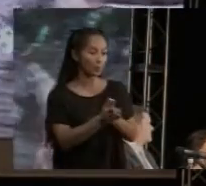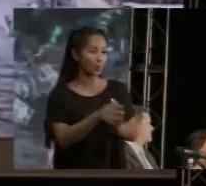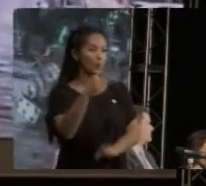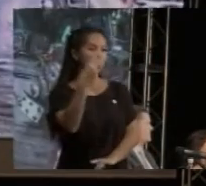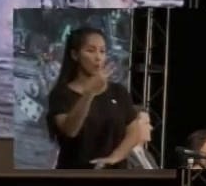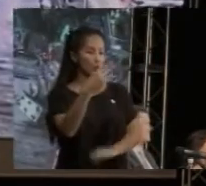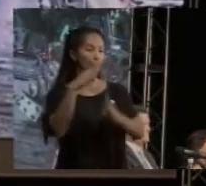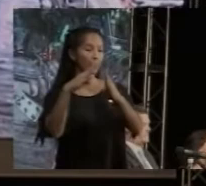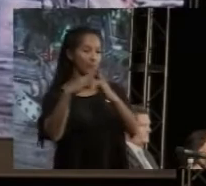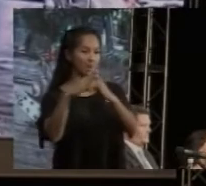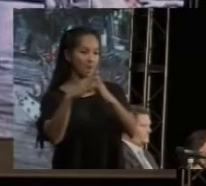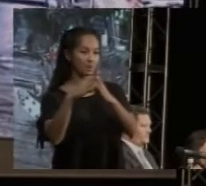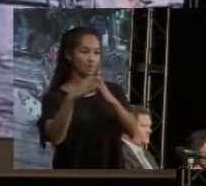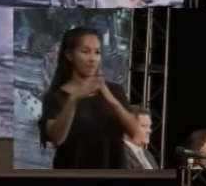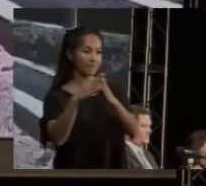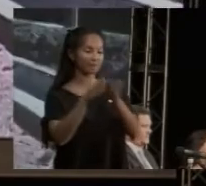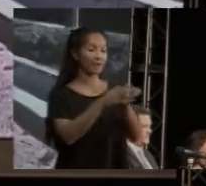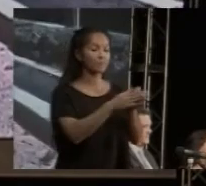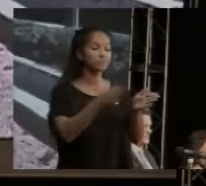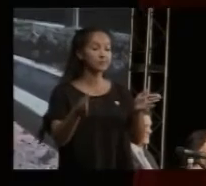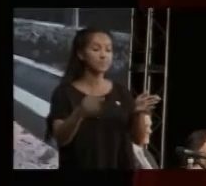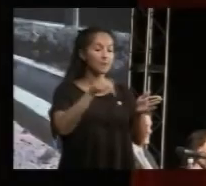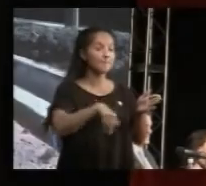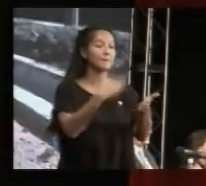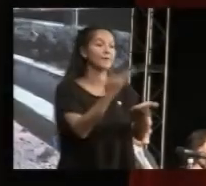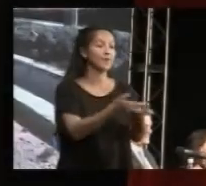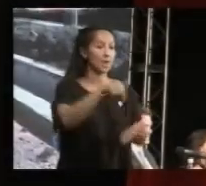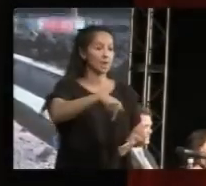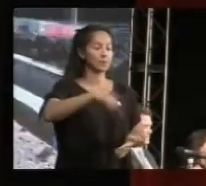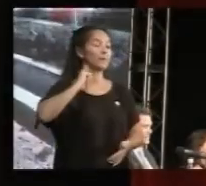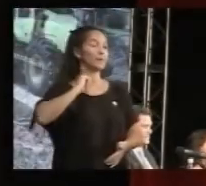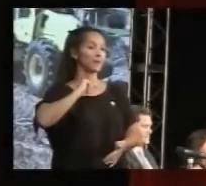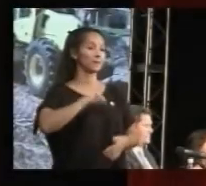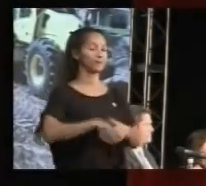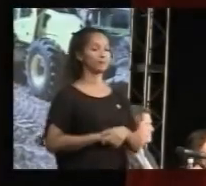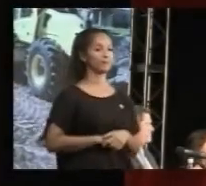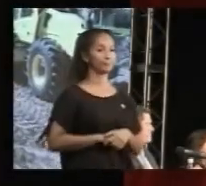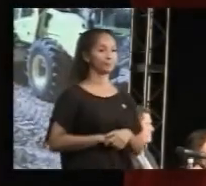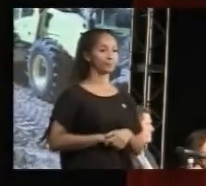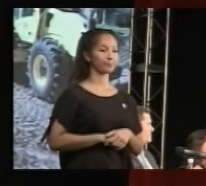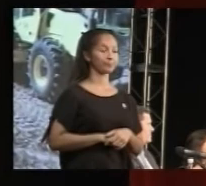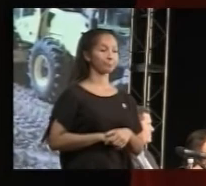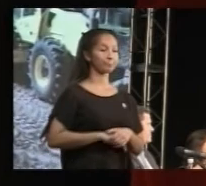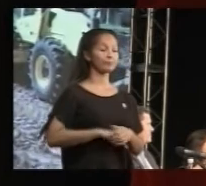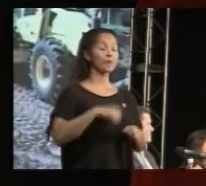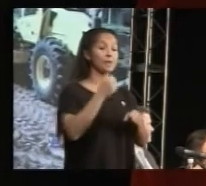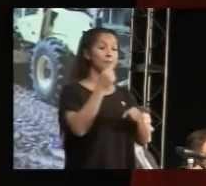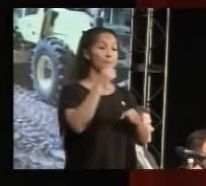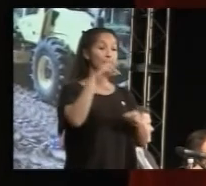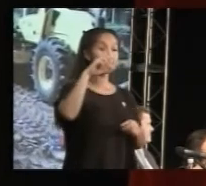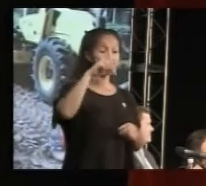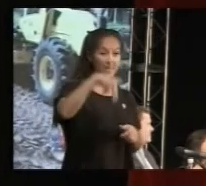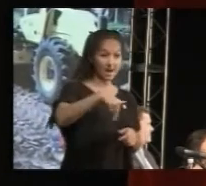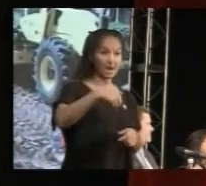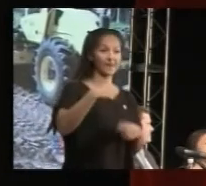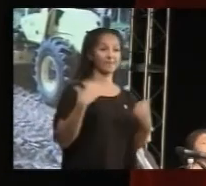viviendas en ejecución y licitadas en la ciudad de Paraná. Se ejecutó el programa Abrigo, el programa La